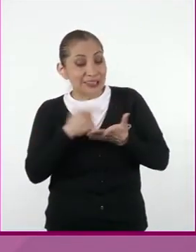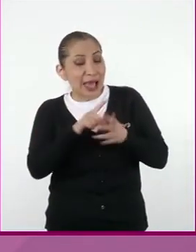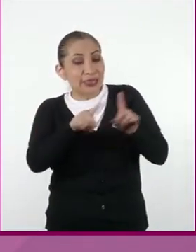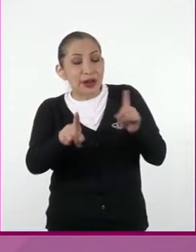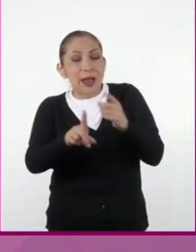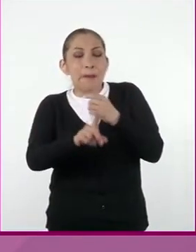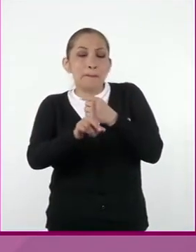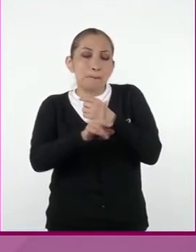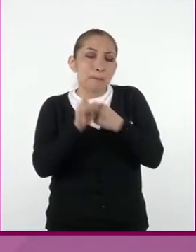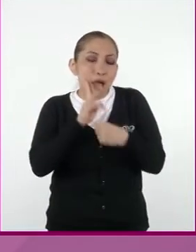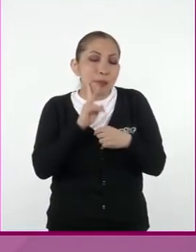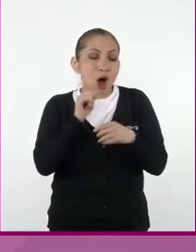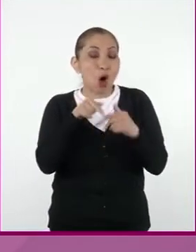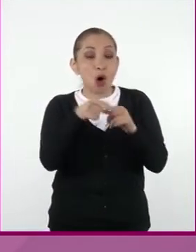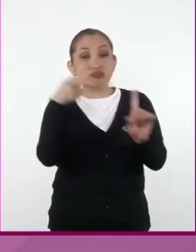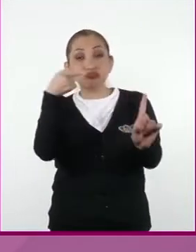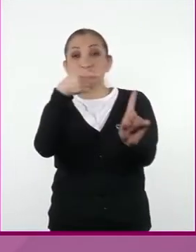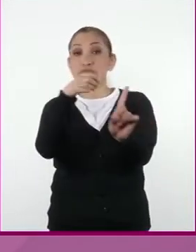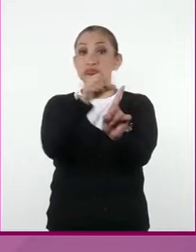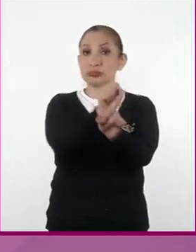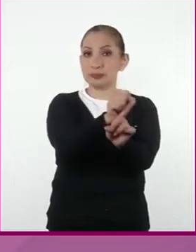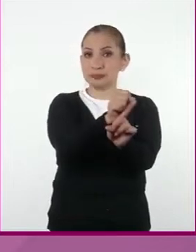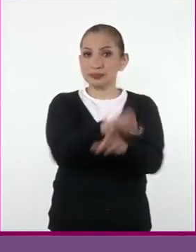serie de pruebas o cumplir una misión.